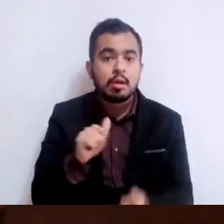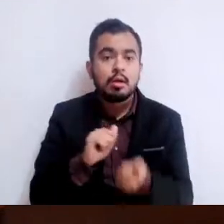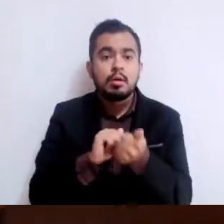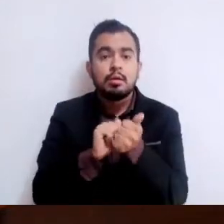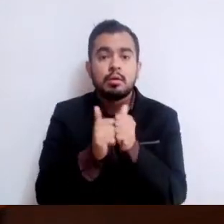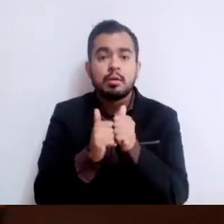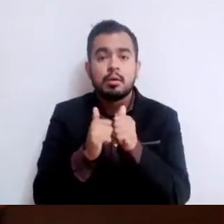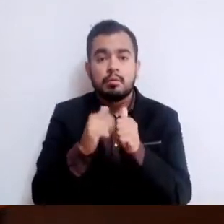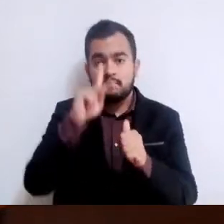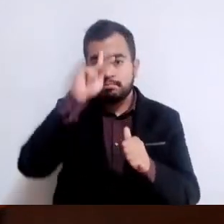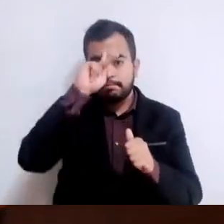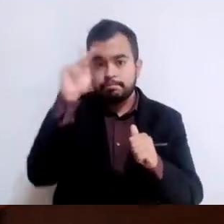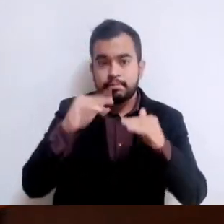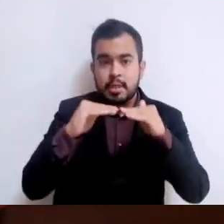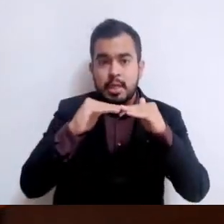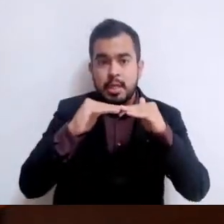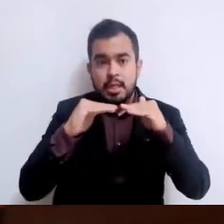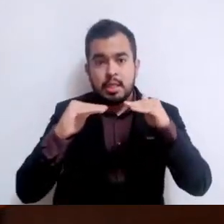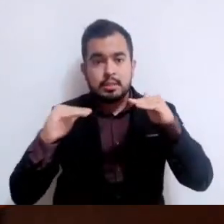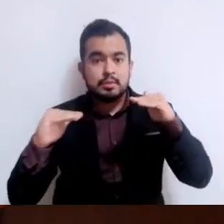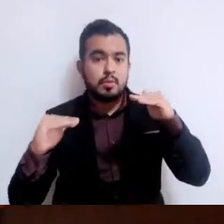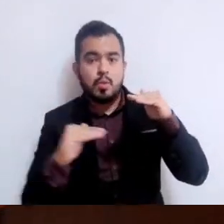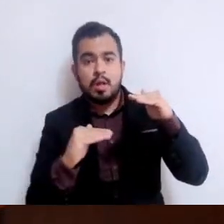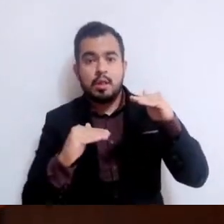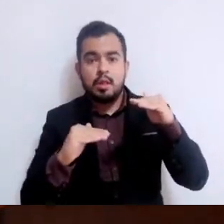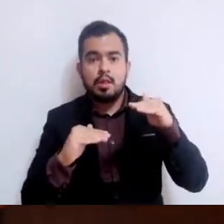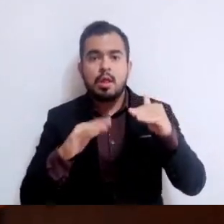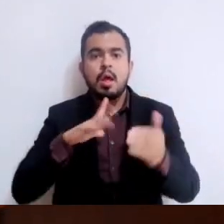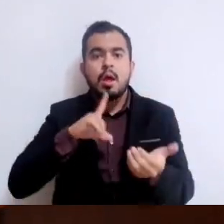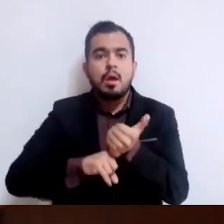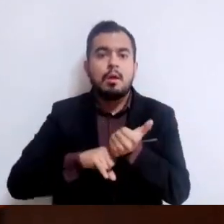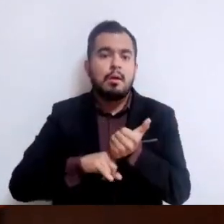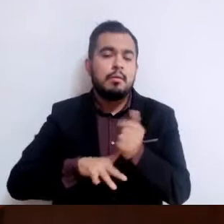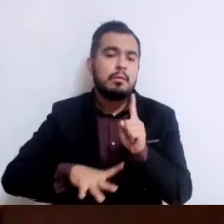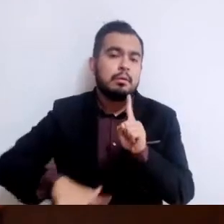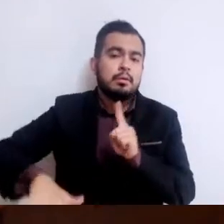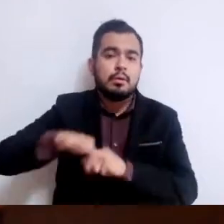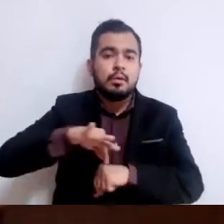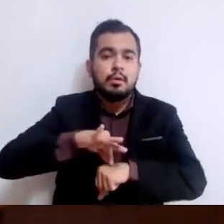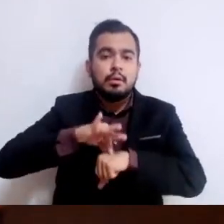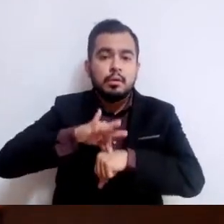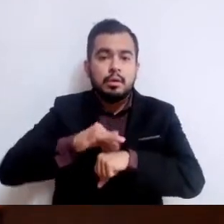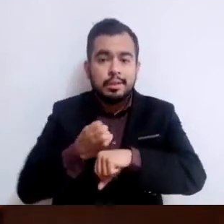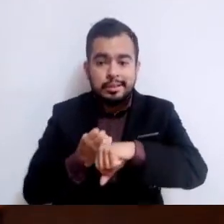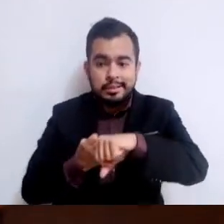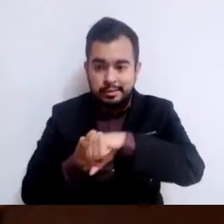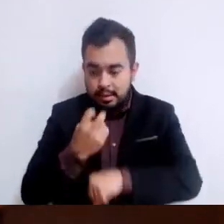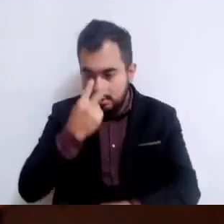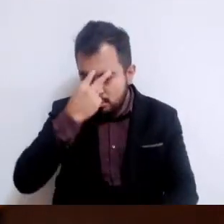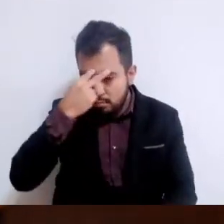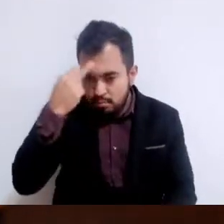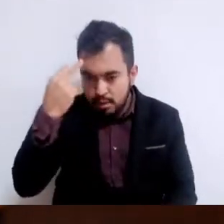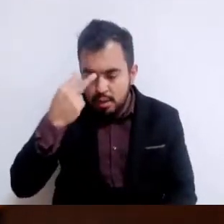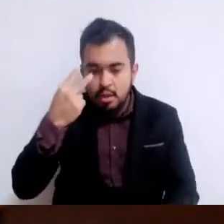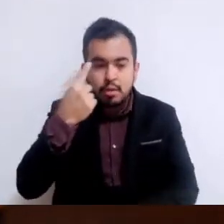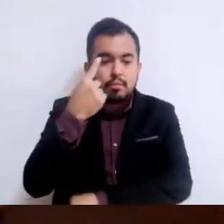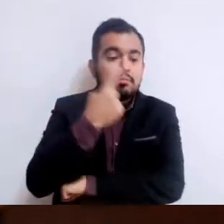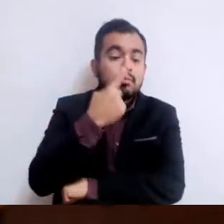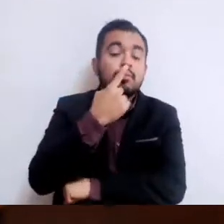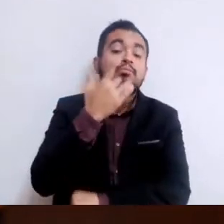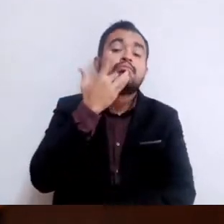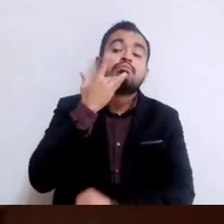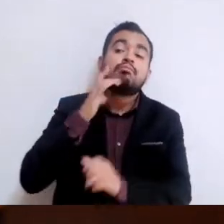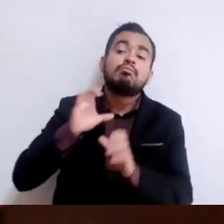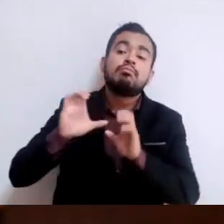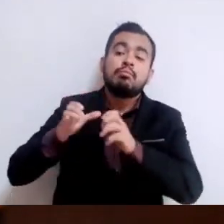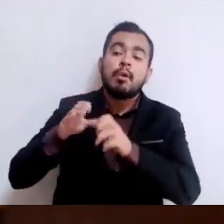desigualdad que se puede constatar en toda la entidad, con fraccionamientos exclusivos en Metepec, el condado